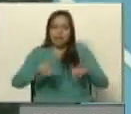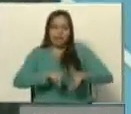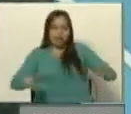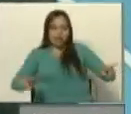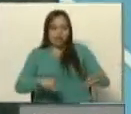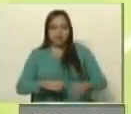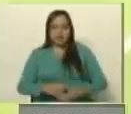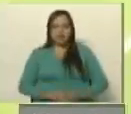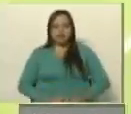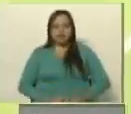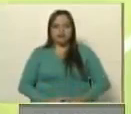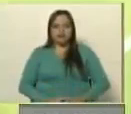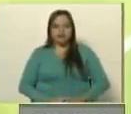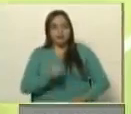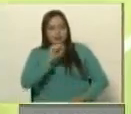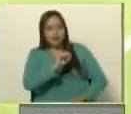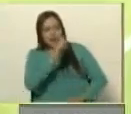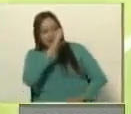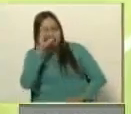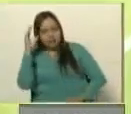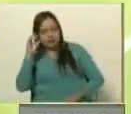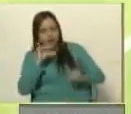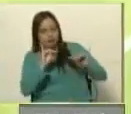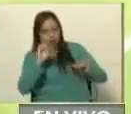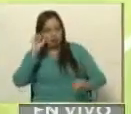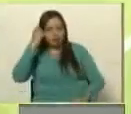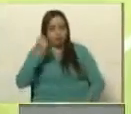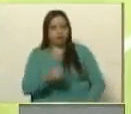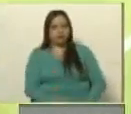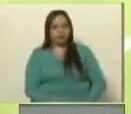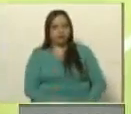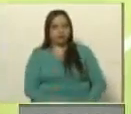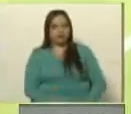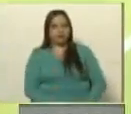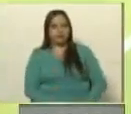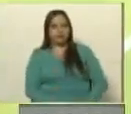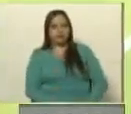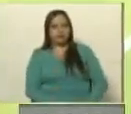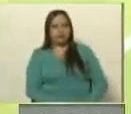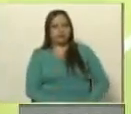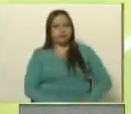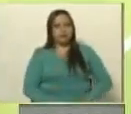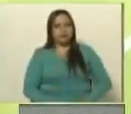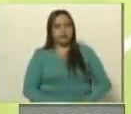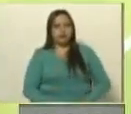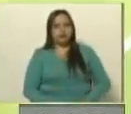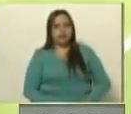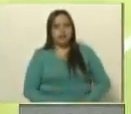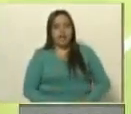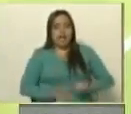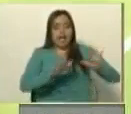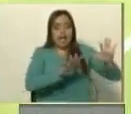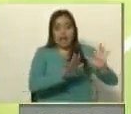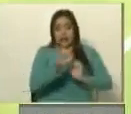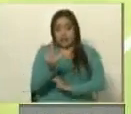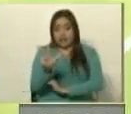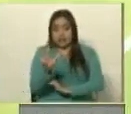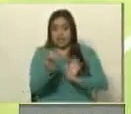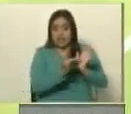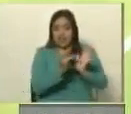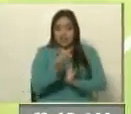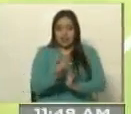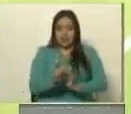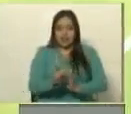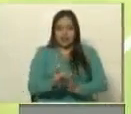fascismo. Canciller, justamente y recordando, después del el 13 de abril, el comandante Chávez sale con un crucifijo y